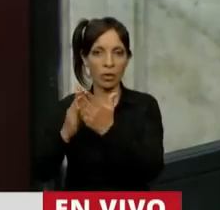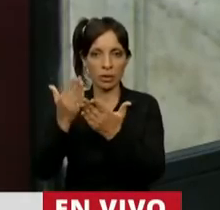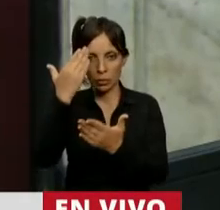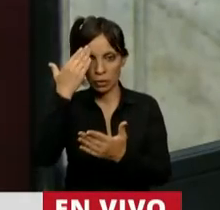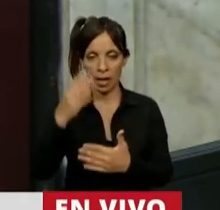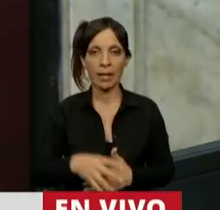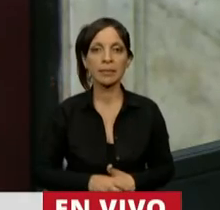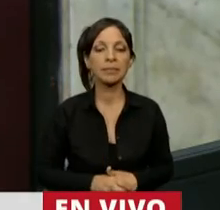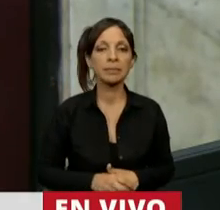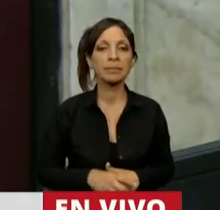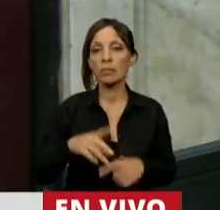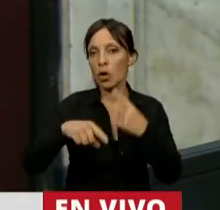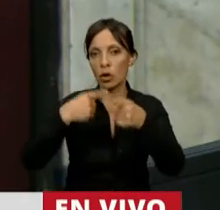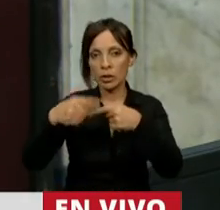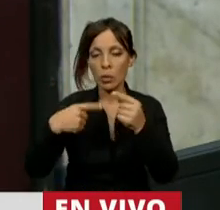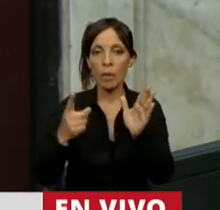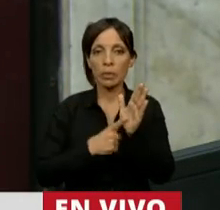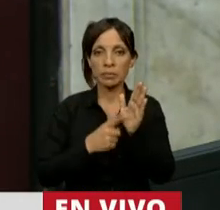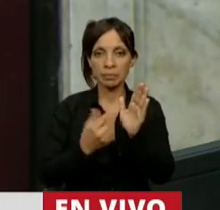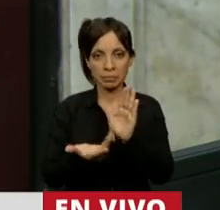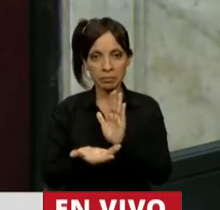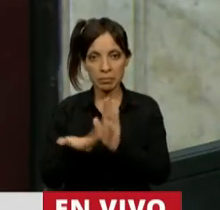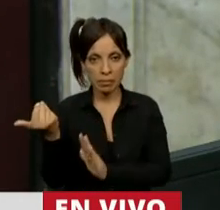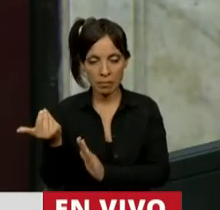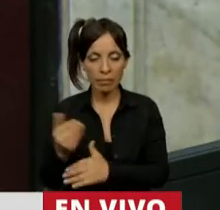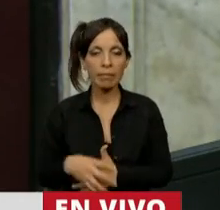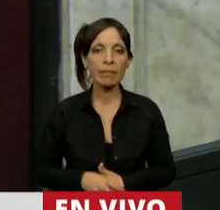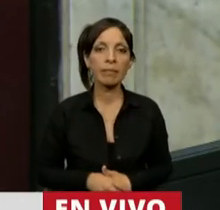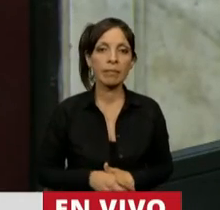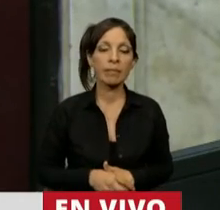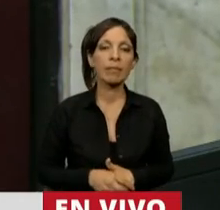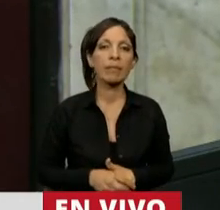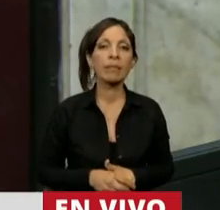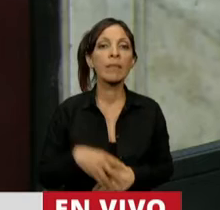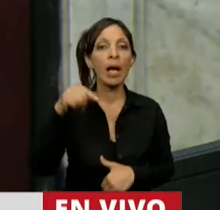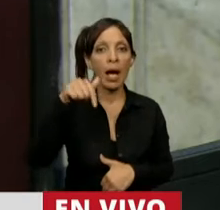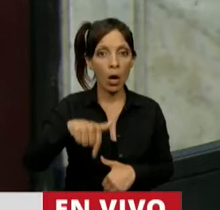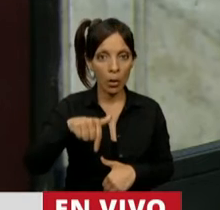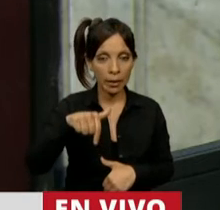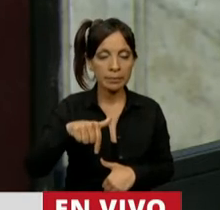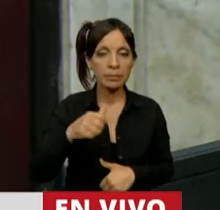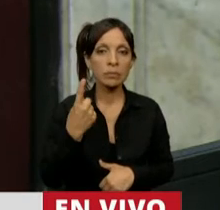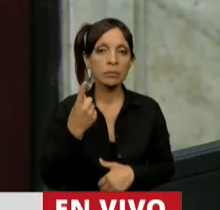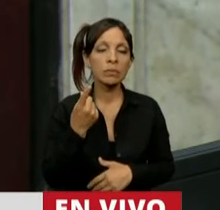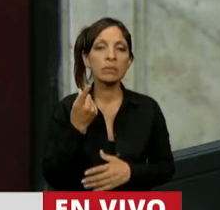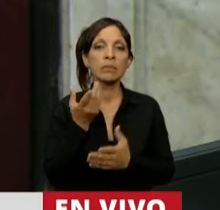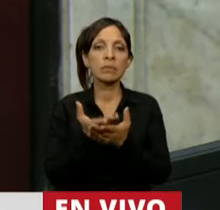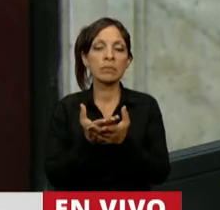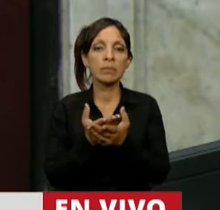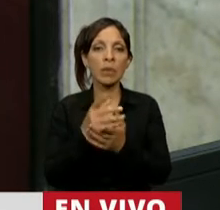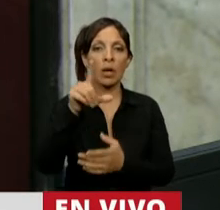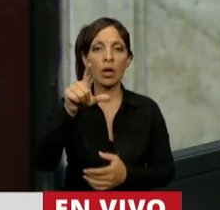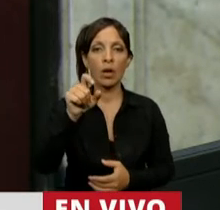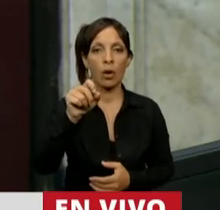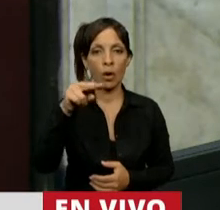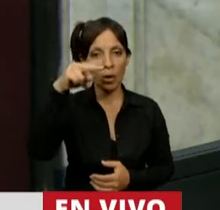Seguimos con los pedidos de apartamiento del reglamento, en este caso uno solicitado por la diputada Lorena